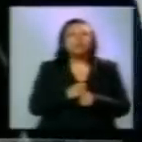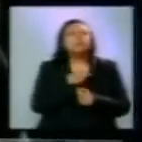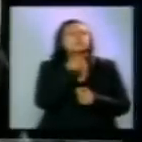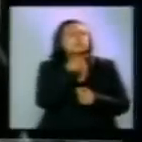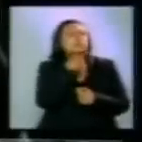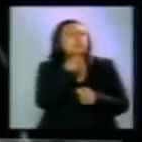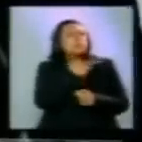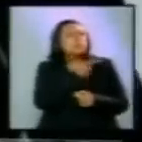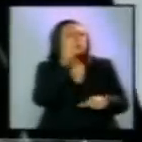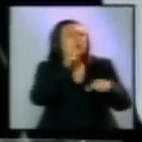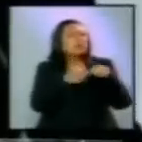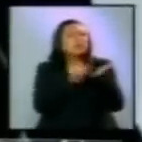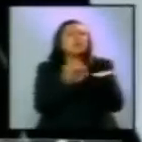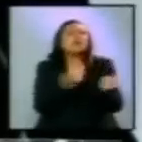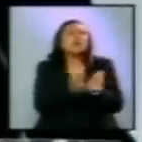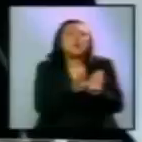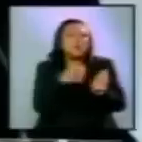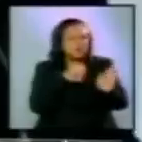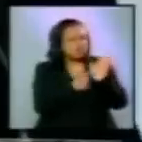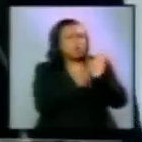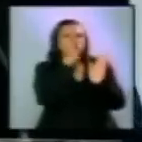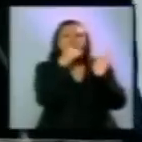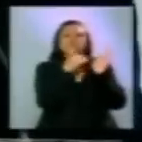la pobreza? Le di un dato,